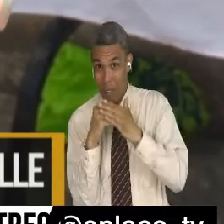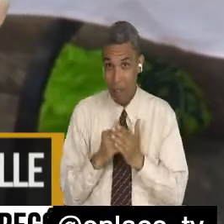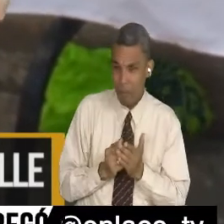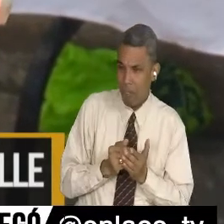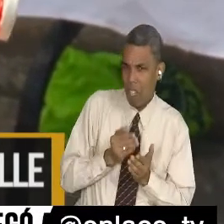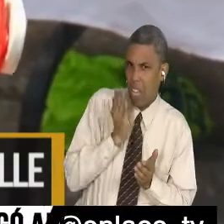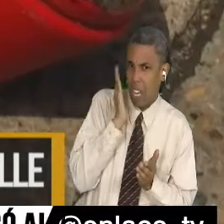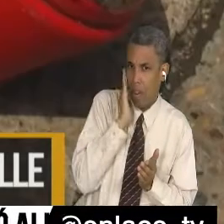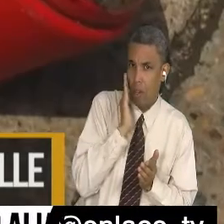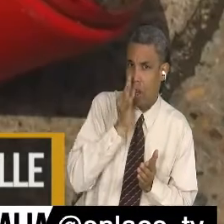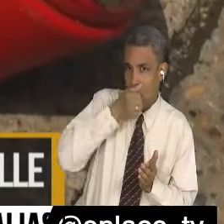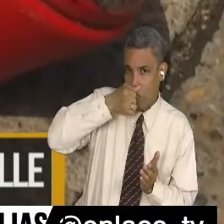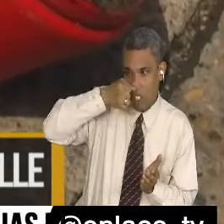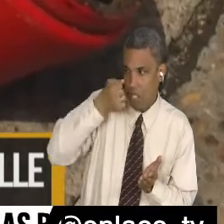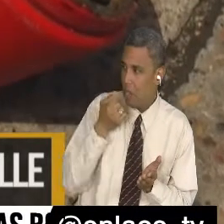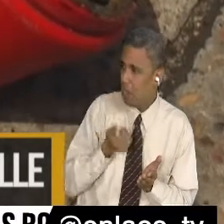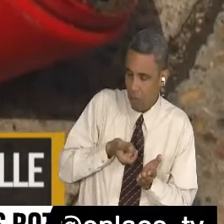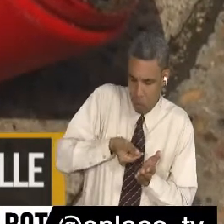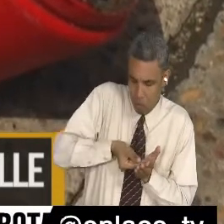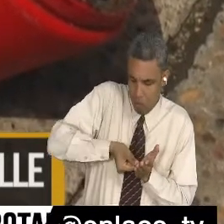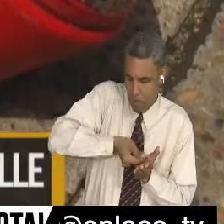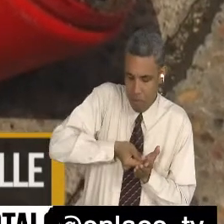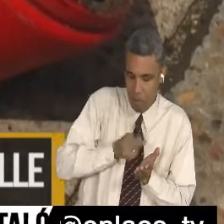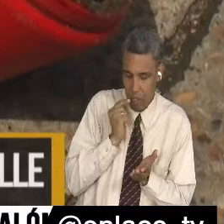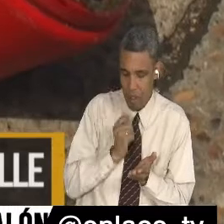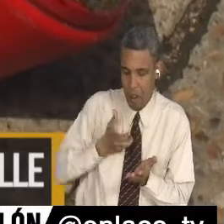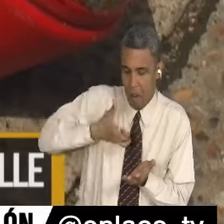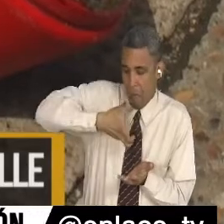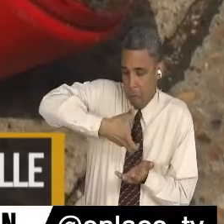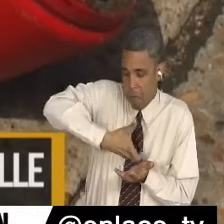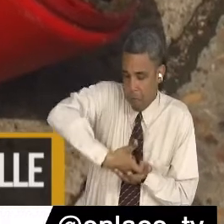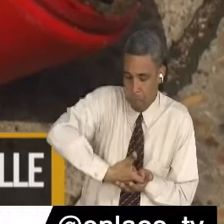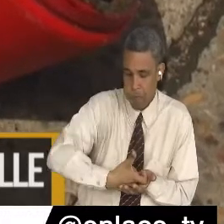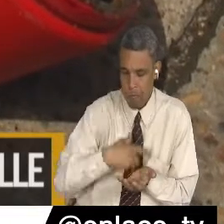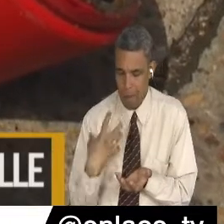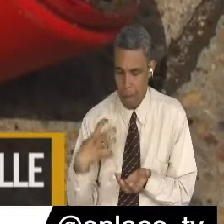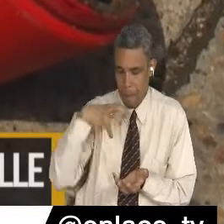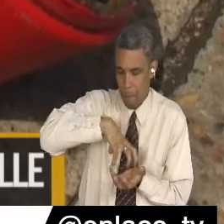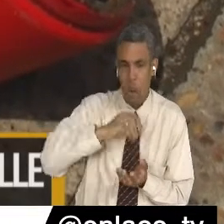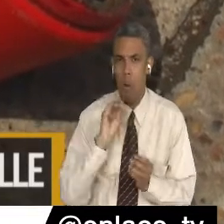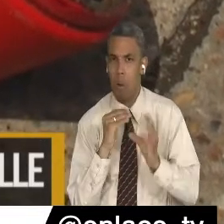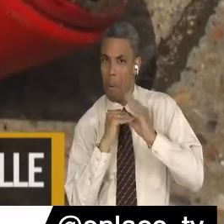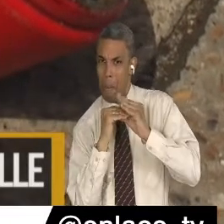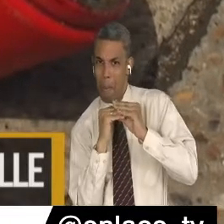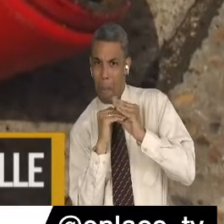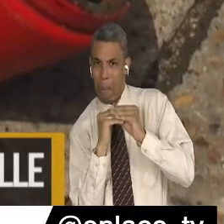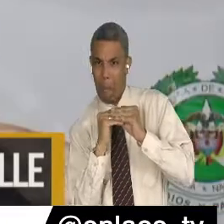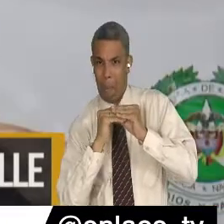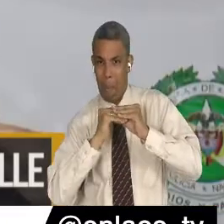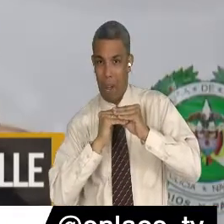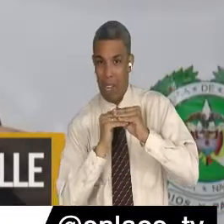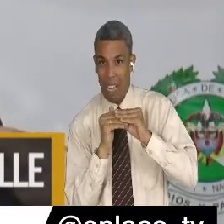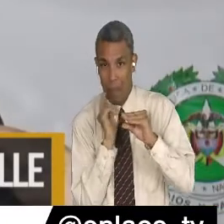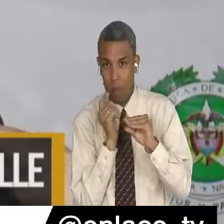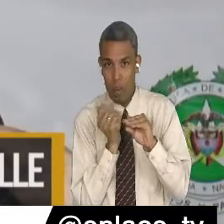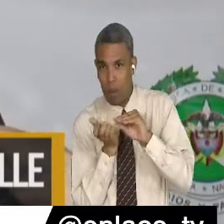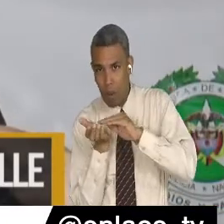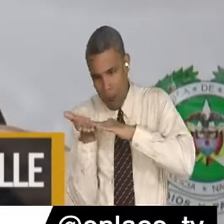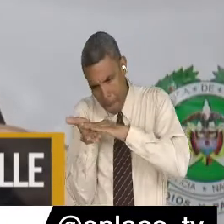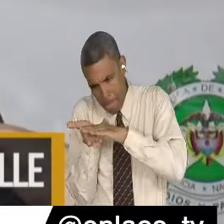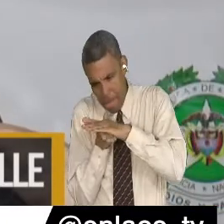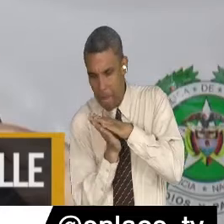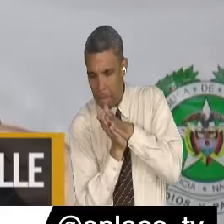ingresar celulares. Asimismo, dentro de la misma comida, dentro del pan, dentro de algunas frutas que los días de visita se les